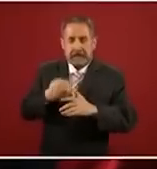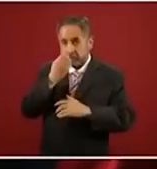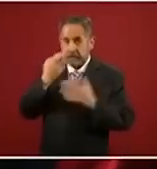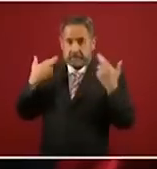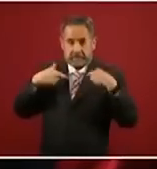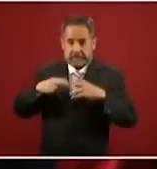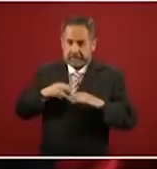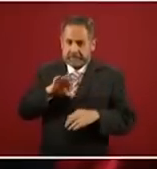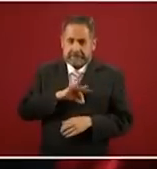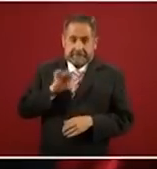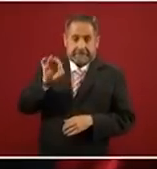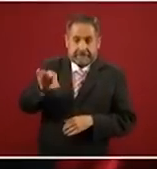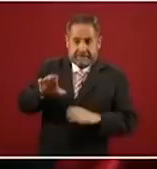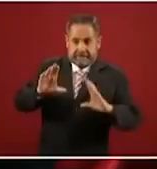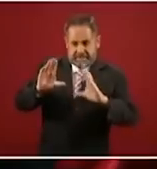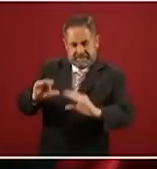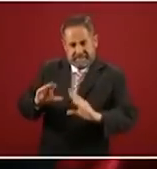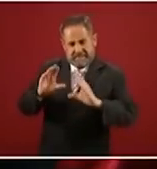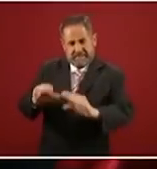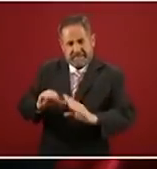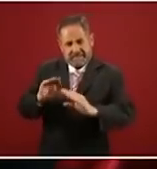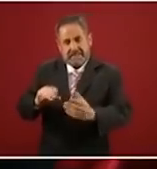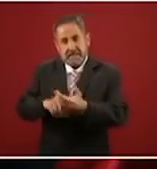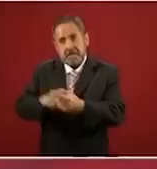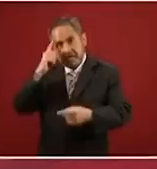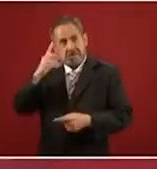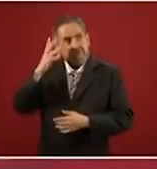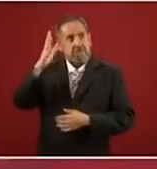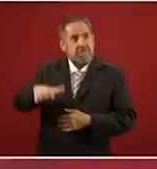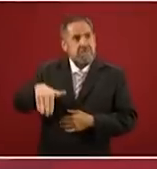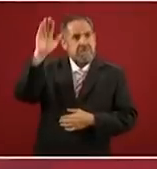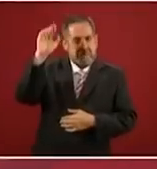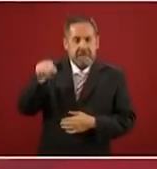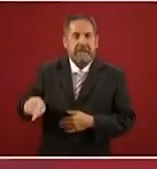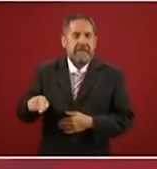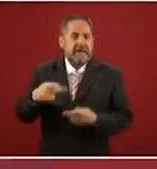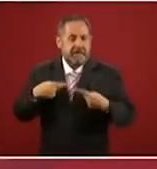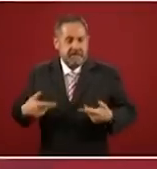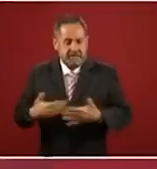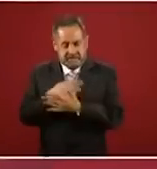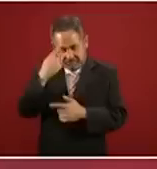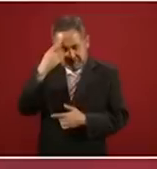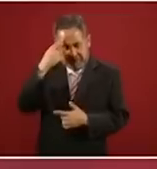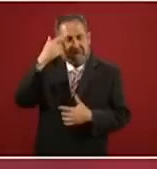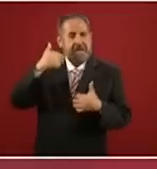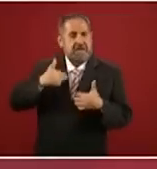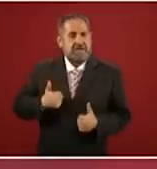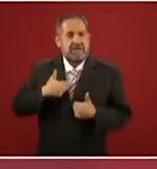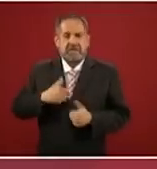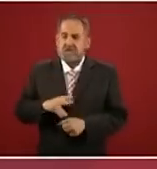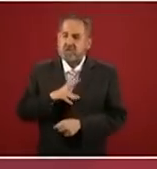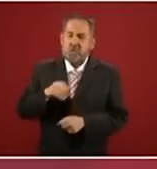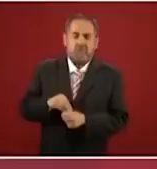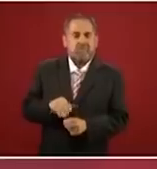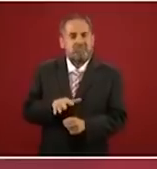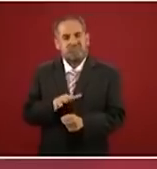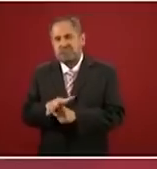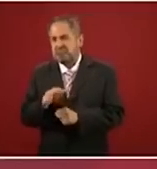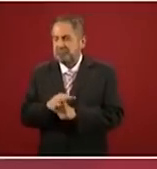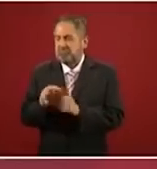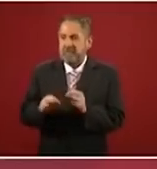para que estemos formando ciudadanos que pues tengan toda una